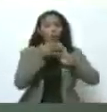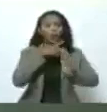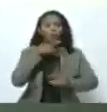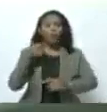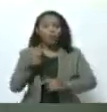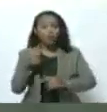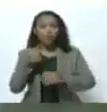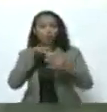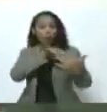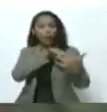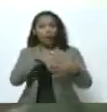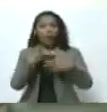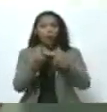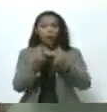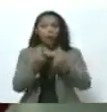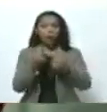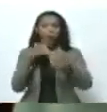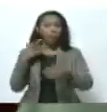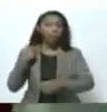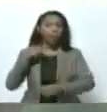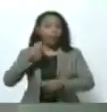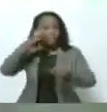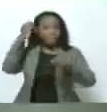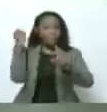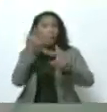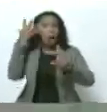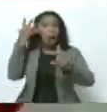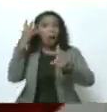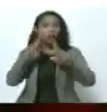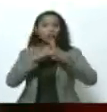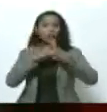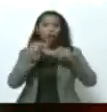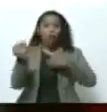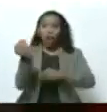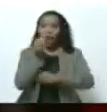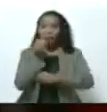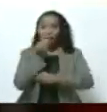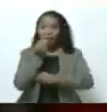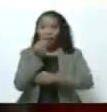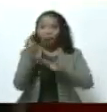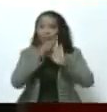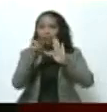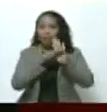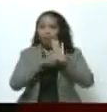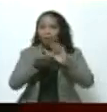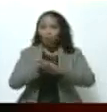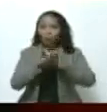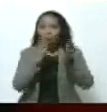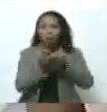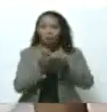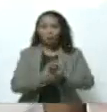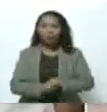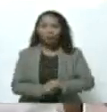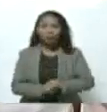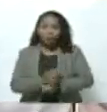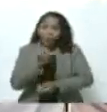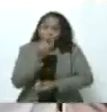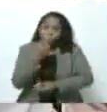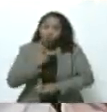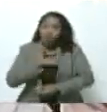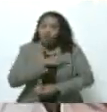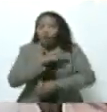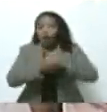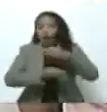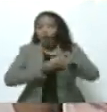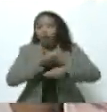con una guerra económica, ha tenido impacto en todos los alimentos a nivel mundial. Y bueno, y nosotros aquí